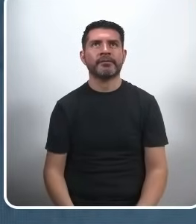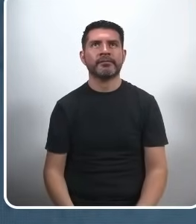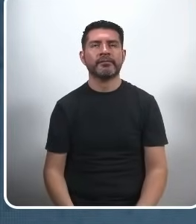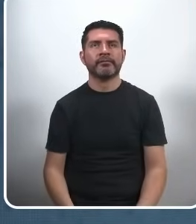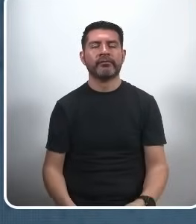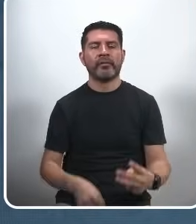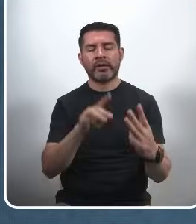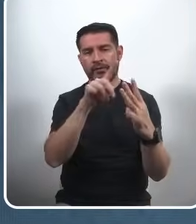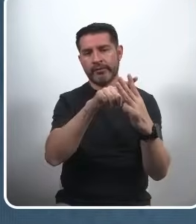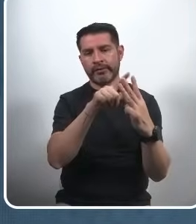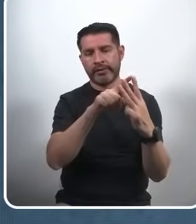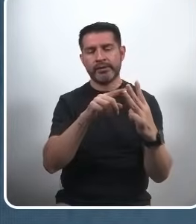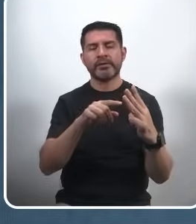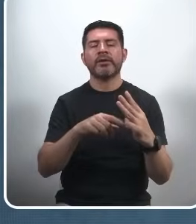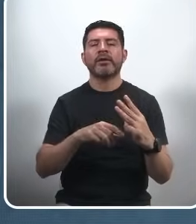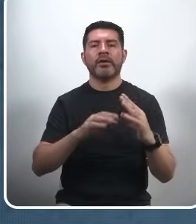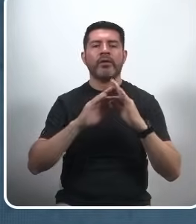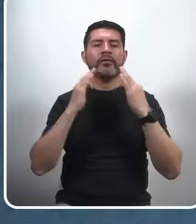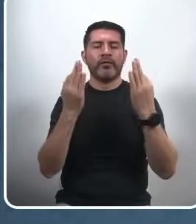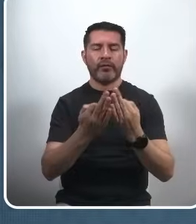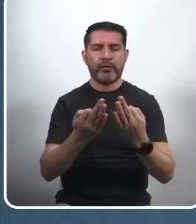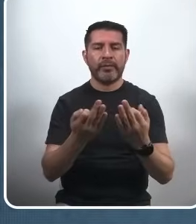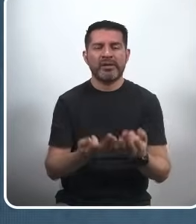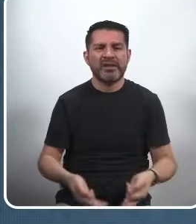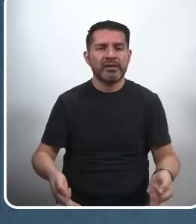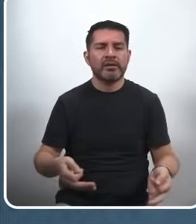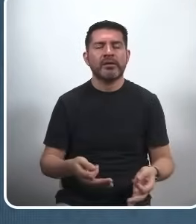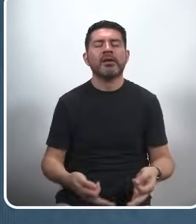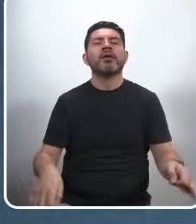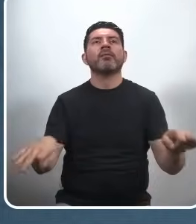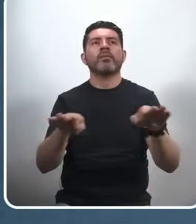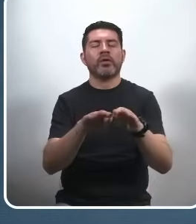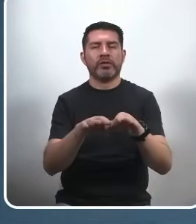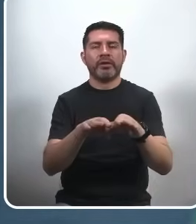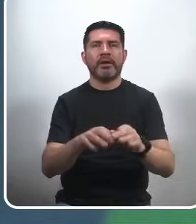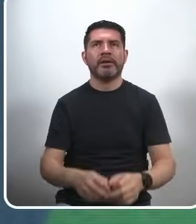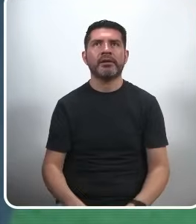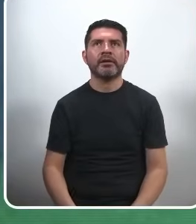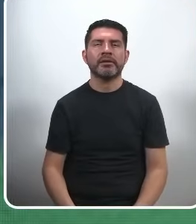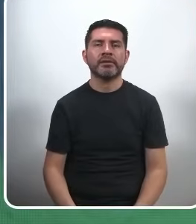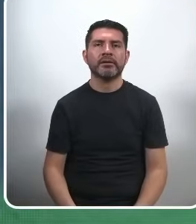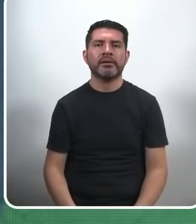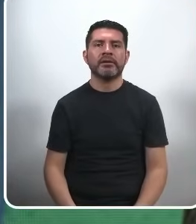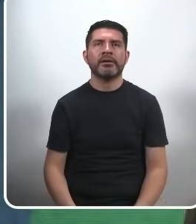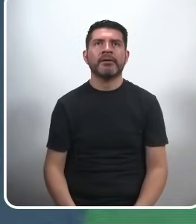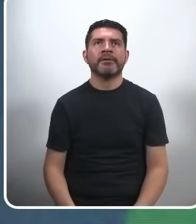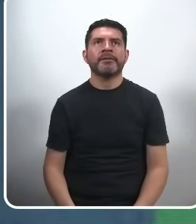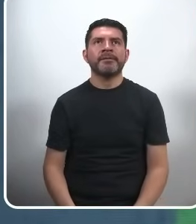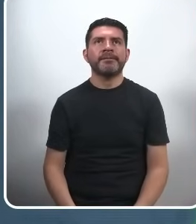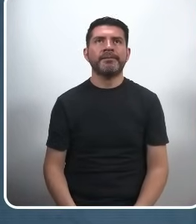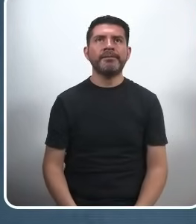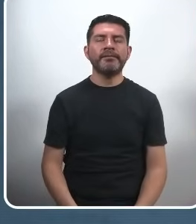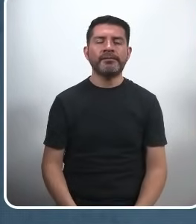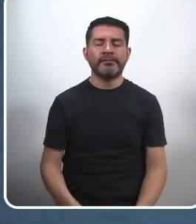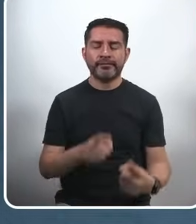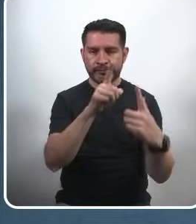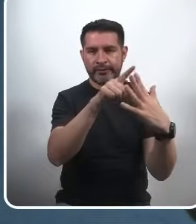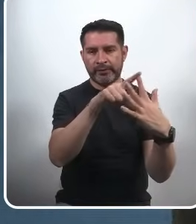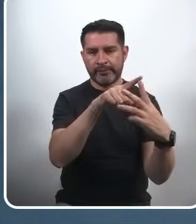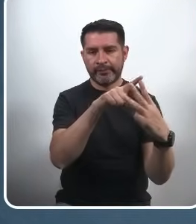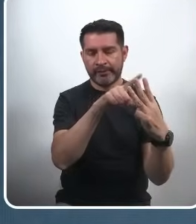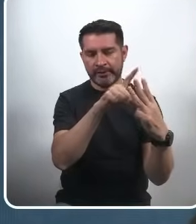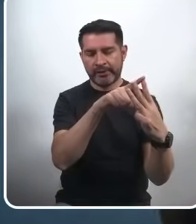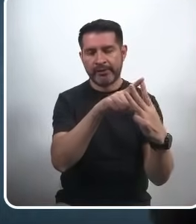tres maneras en que podemos crecer en santidad, carácter, ¿sí?, y también en armonía con otros, ¿okay? Tres cosas. Número uno dice